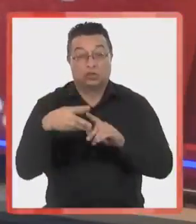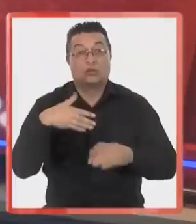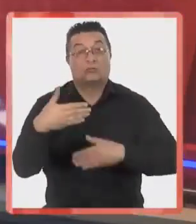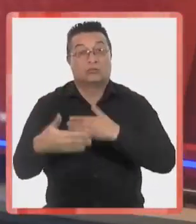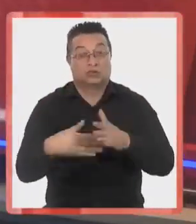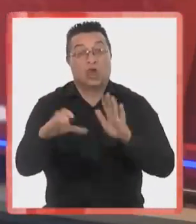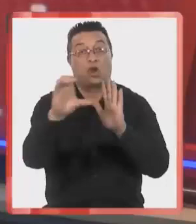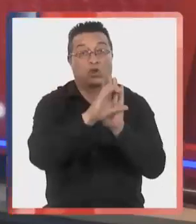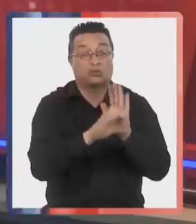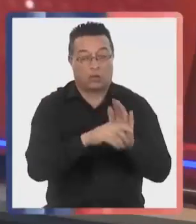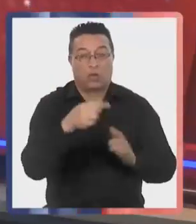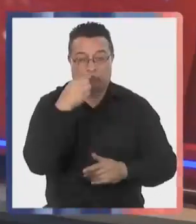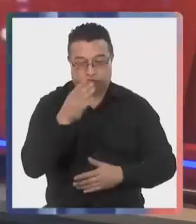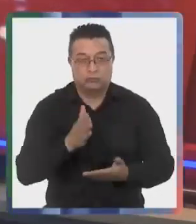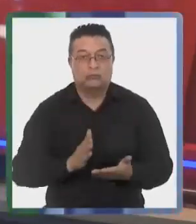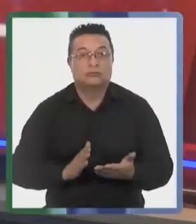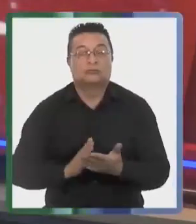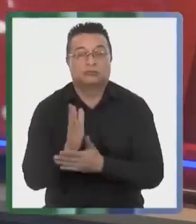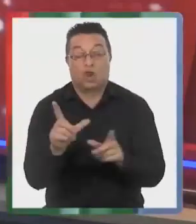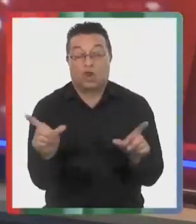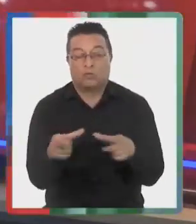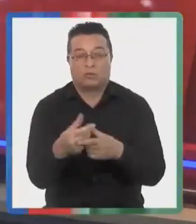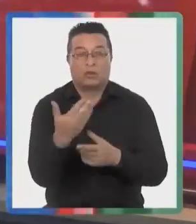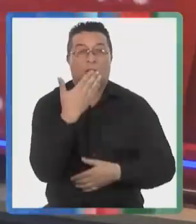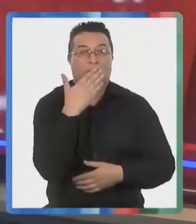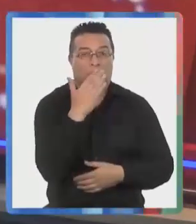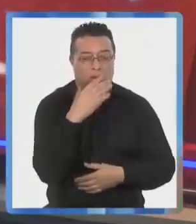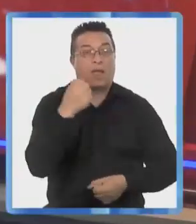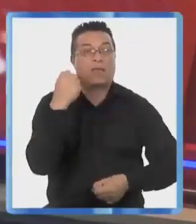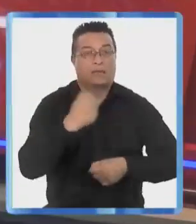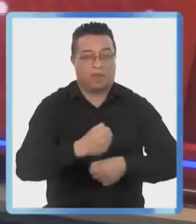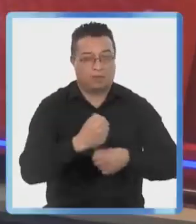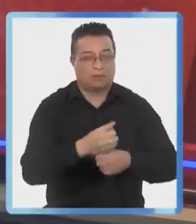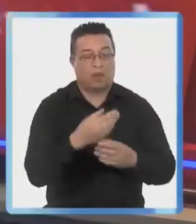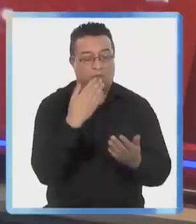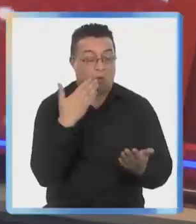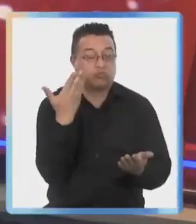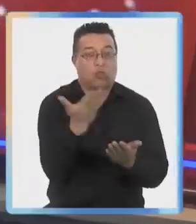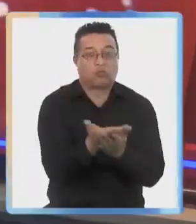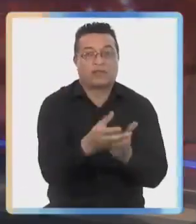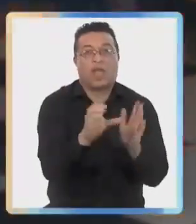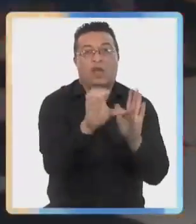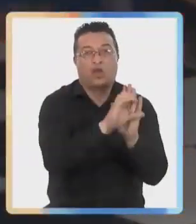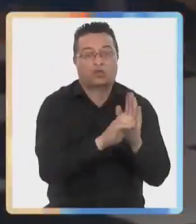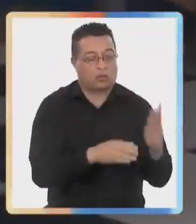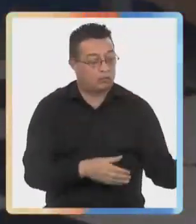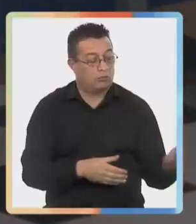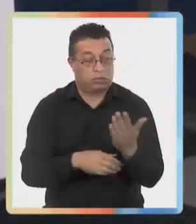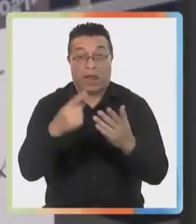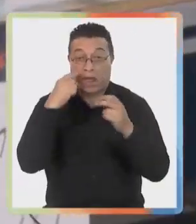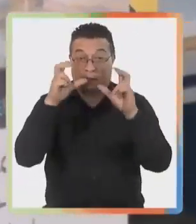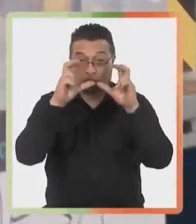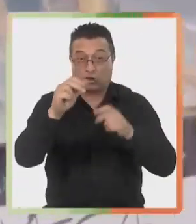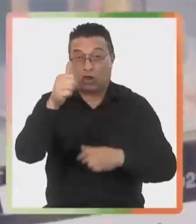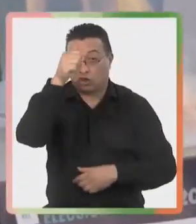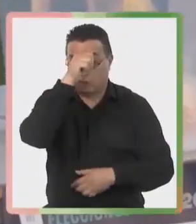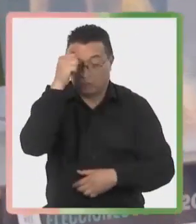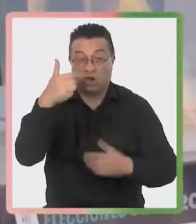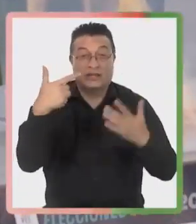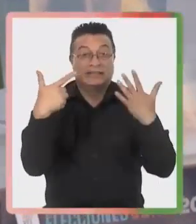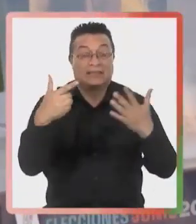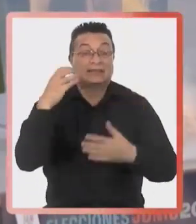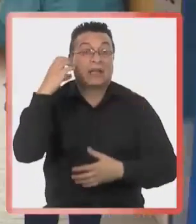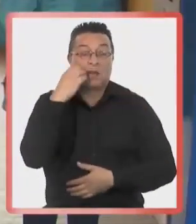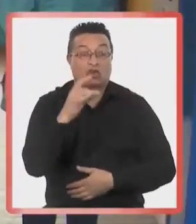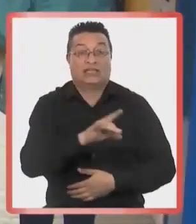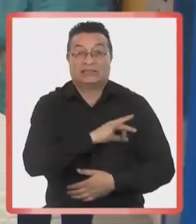proceso constitucional está en plena marcha. La Comisión de Expertos está trabajando en una propuesta de constitución y mucha atención. El domingo 7 de